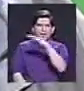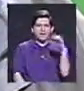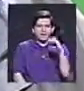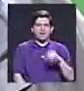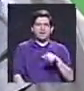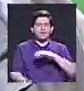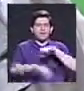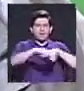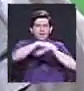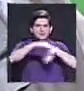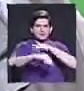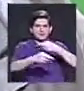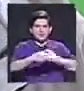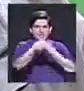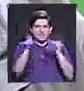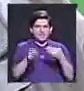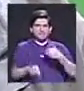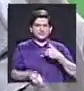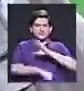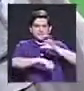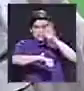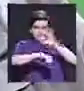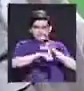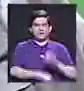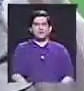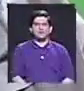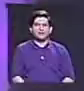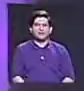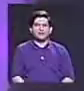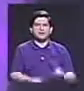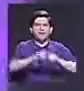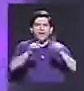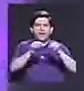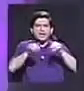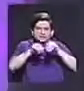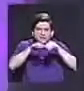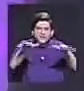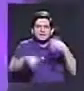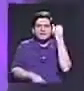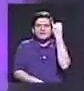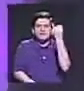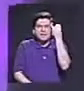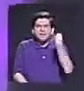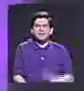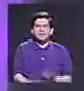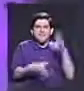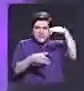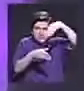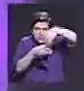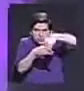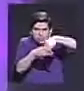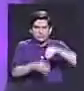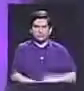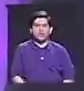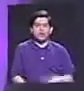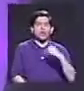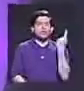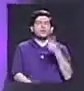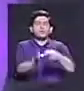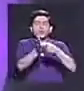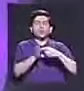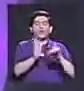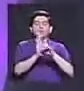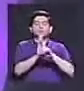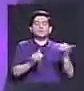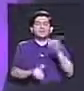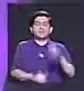las sedes regionales que tiene el Consejo dispuesto. Más que todo, ¿verdad? Hay muchas redes y la idea es pues involucrarse, ¿verdad? Para poder no solo exigir derechos,